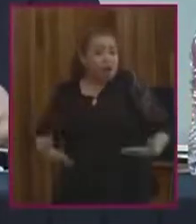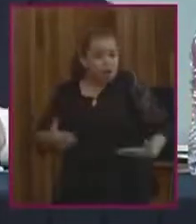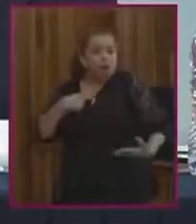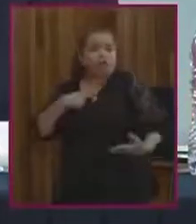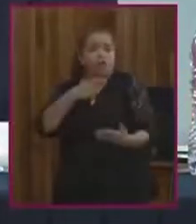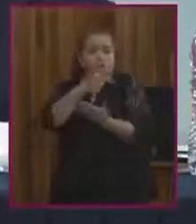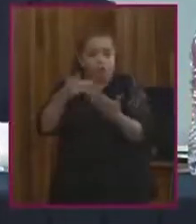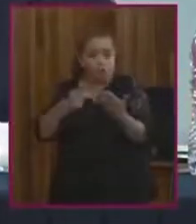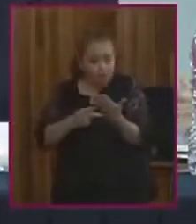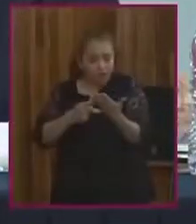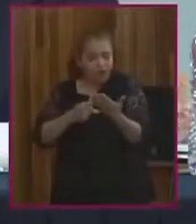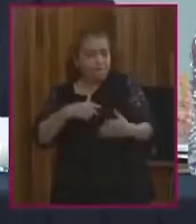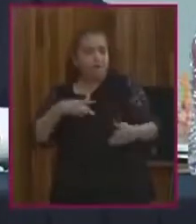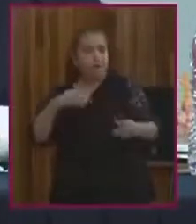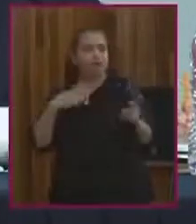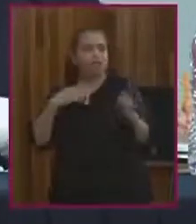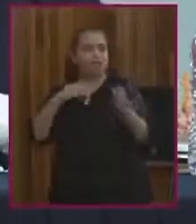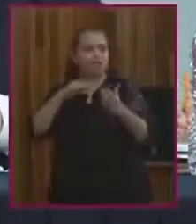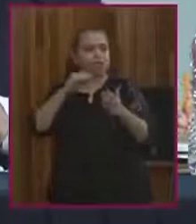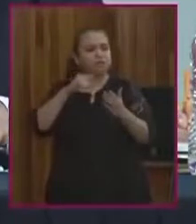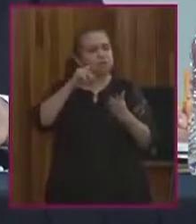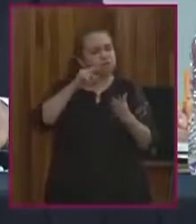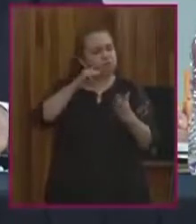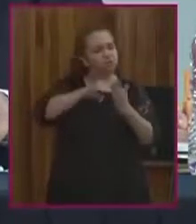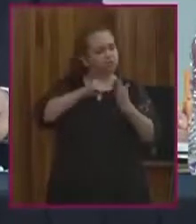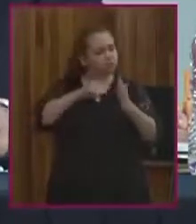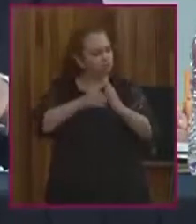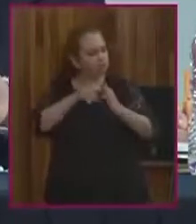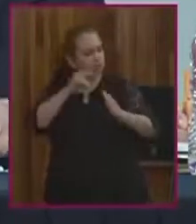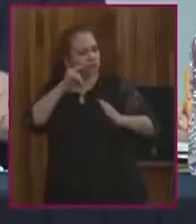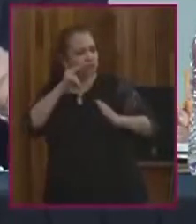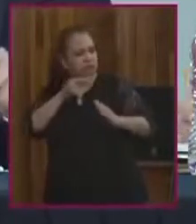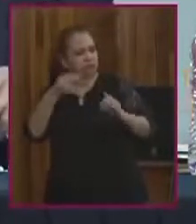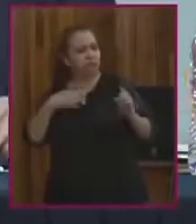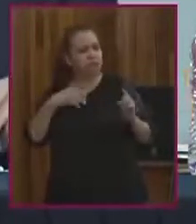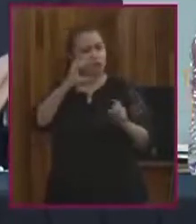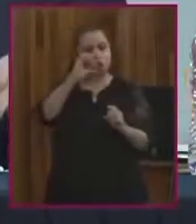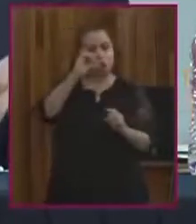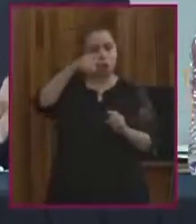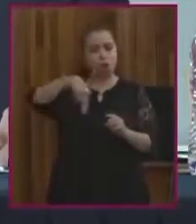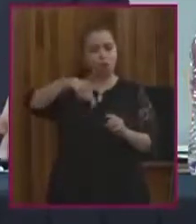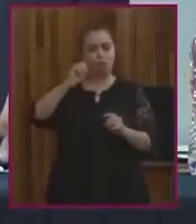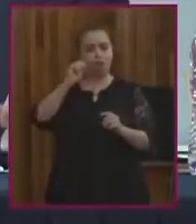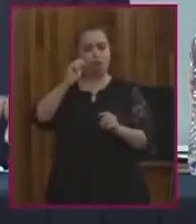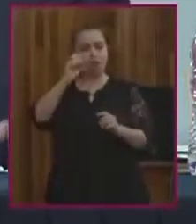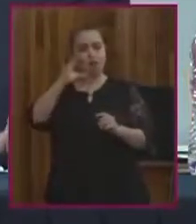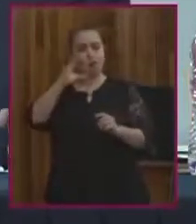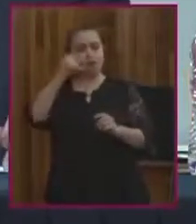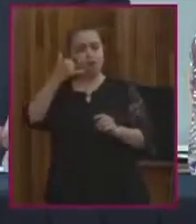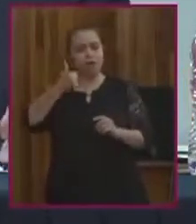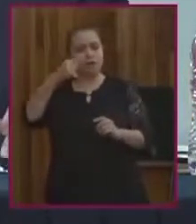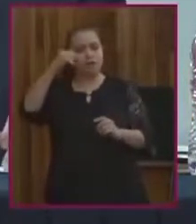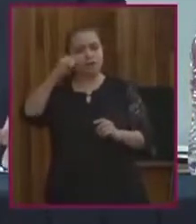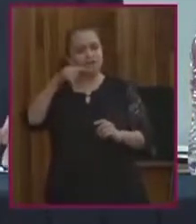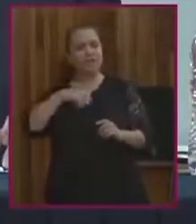nacionales estratégicos del CONACYT, que debe estar contenido la formación en investigación.